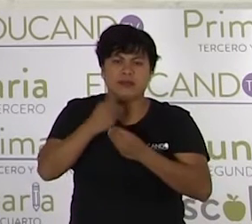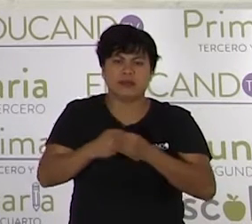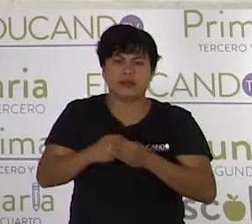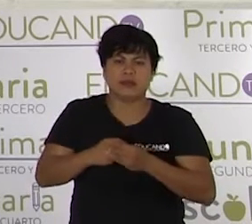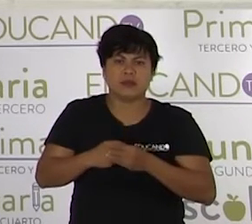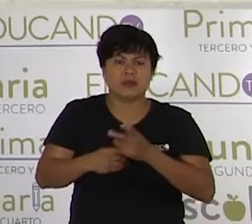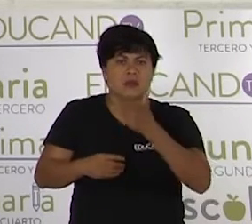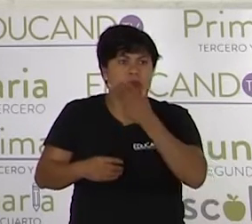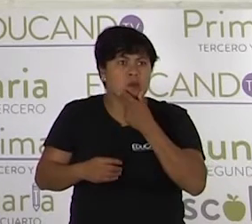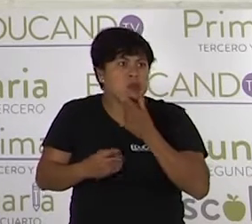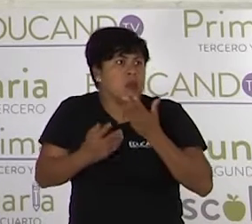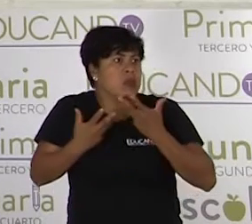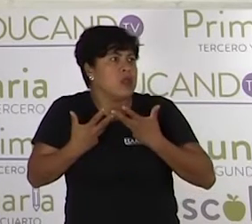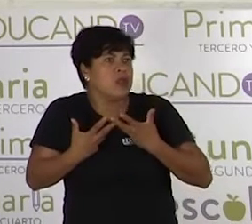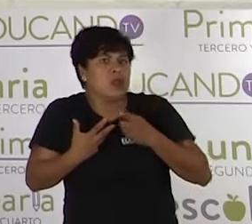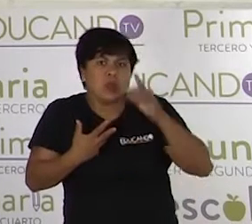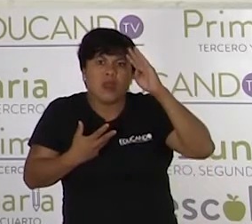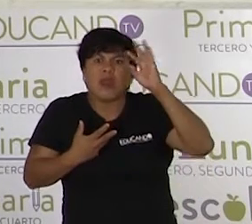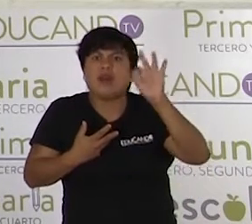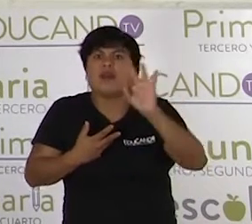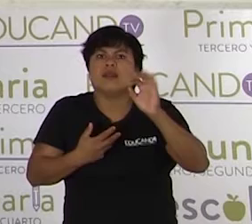¿Qué crees que haya hecho el leñador?